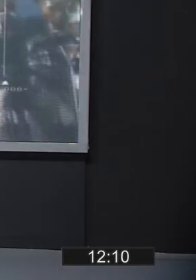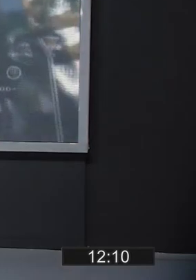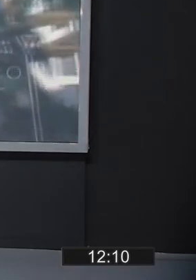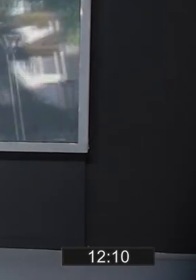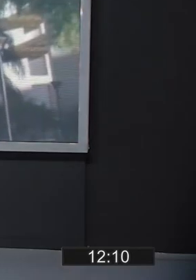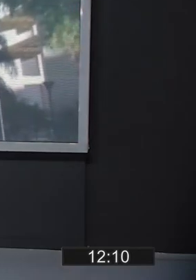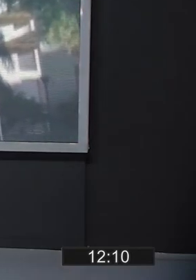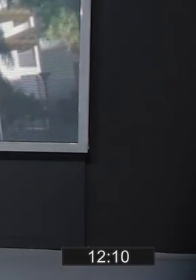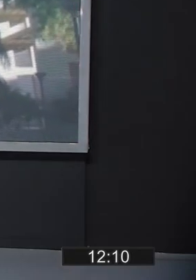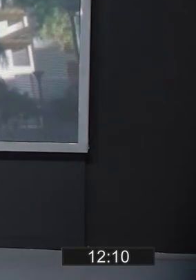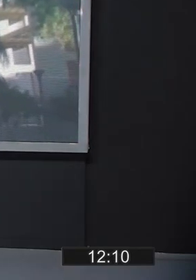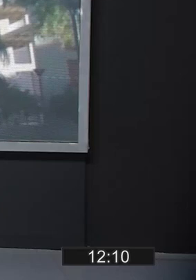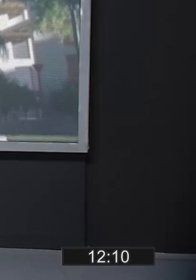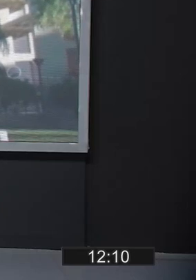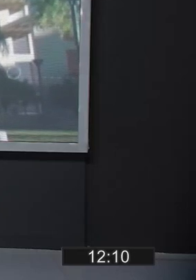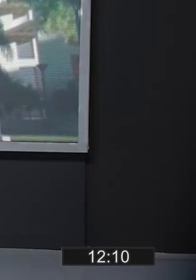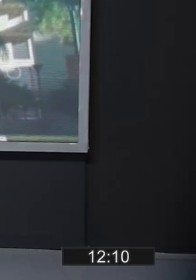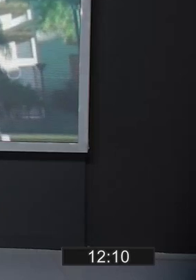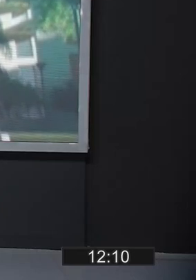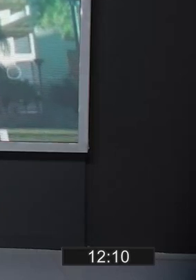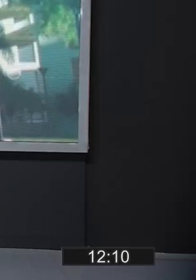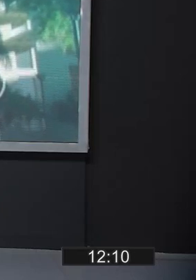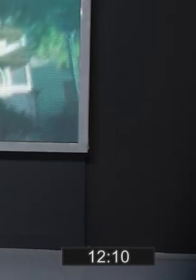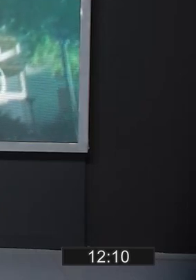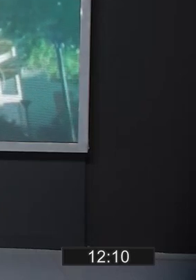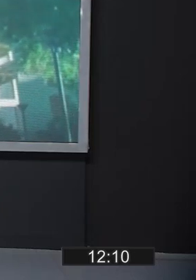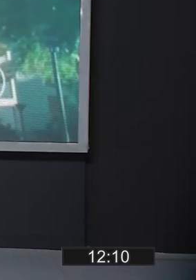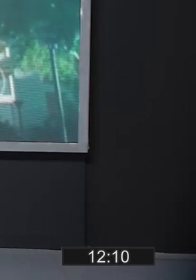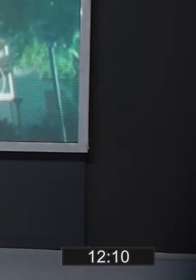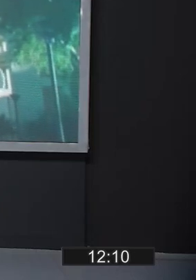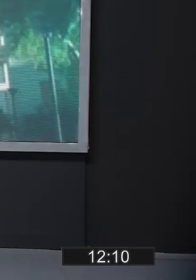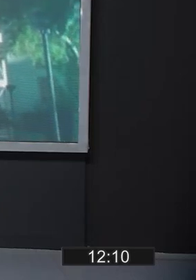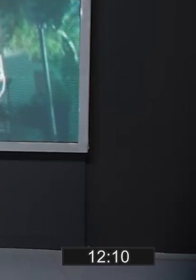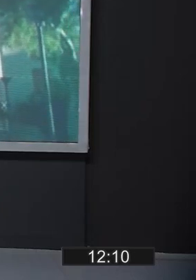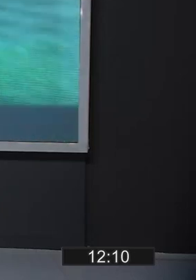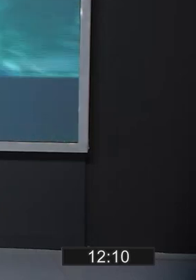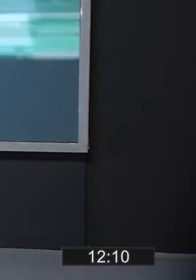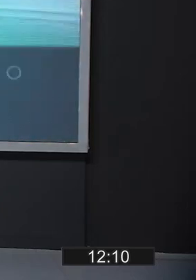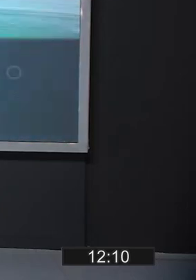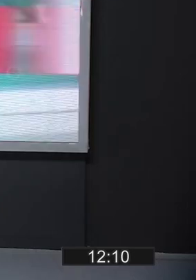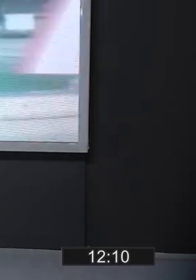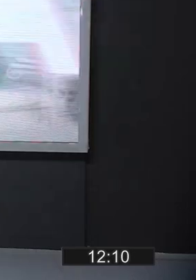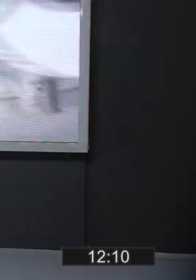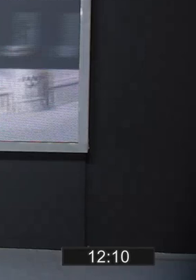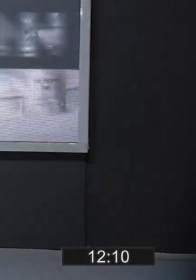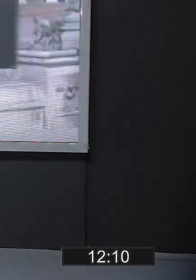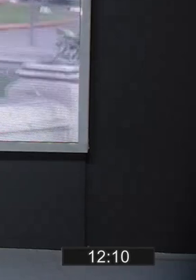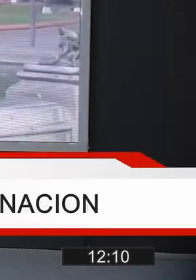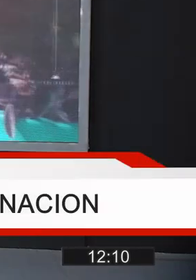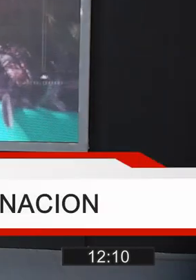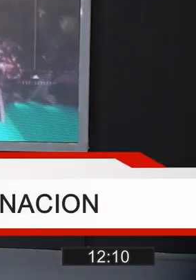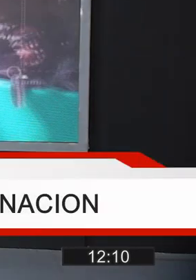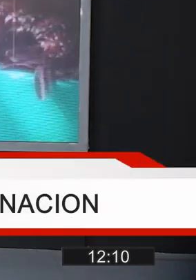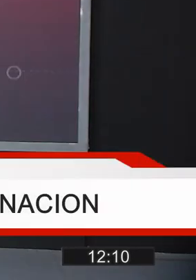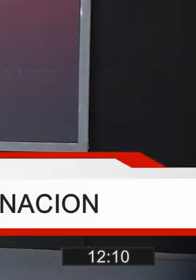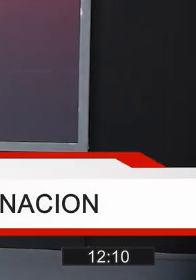Mansur. Allí estuvo precisamente en la Cámara de Diputados y allí dijo que sin paz social no puede haber